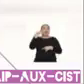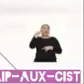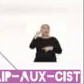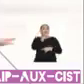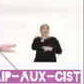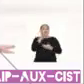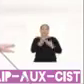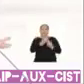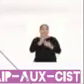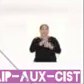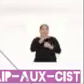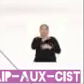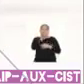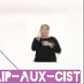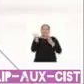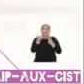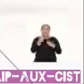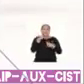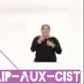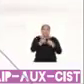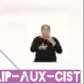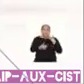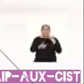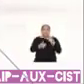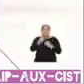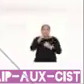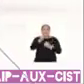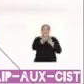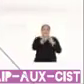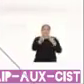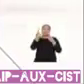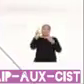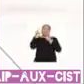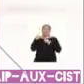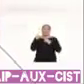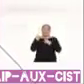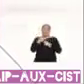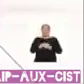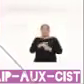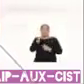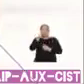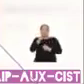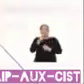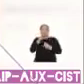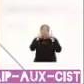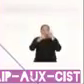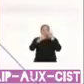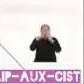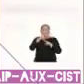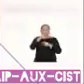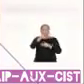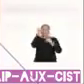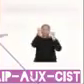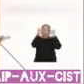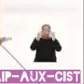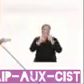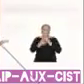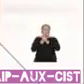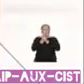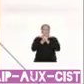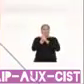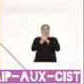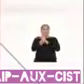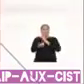No es algo sencillo ni rápido. Toma tiempo y mucha responsabilidad. Requiere tener presentes sus potencialidades,